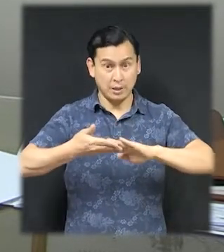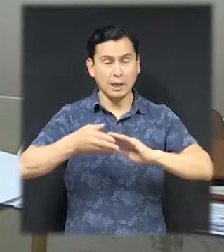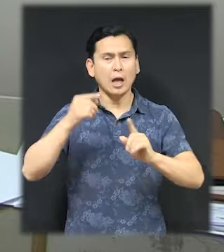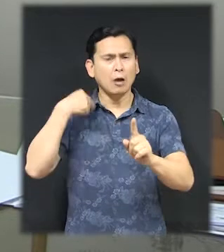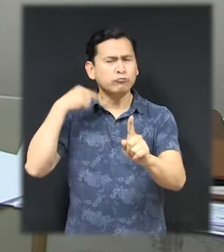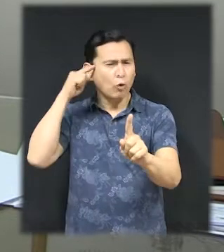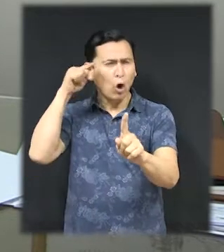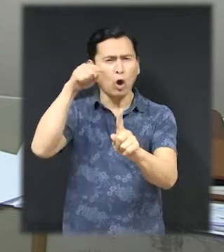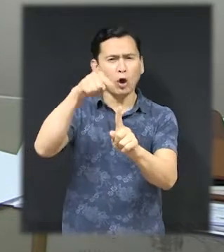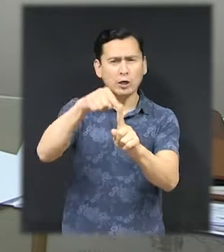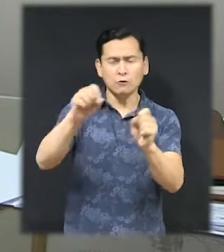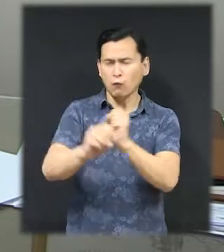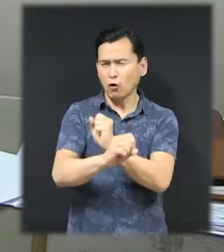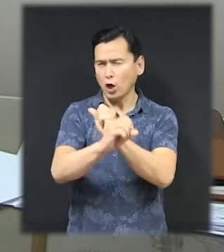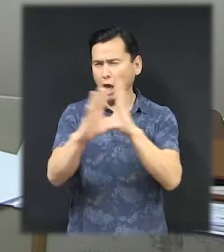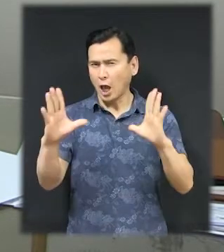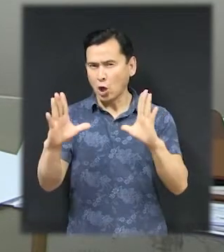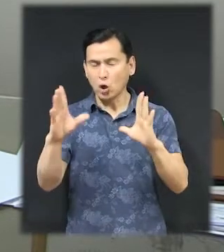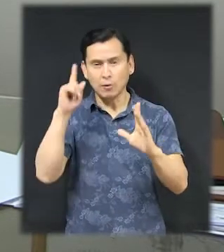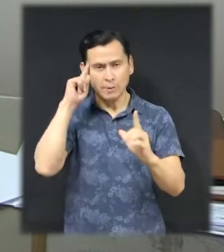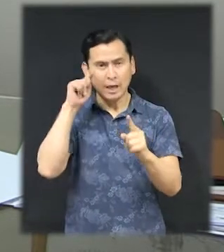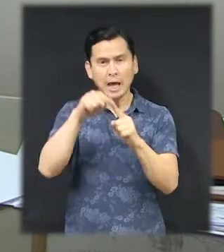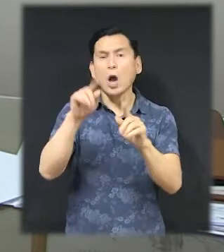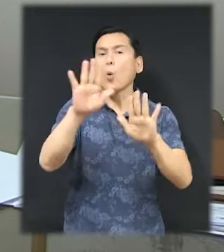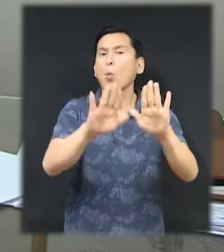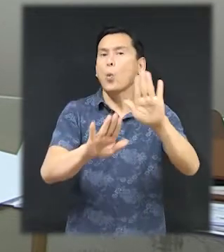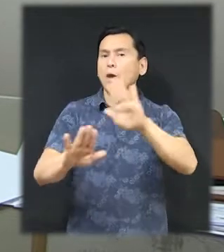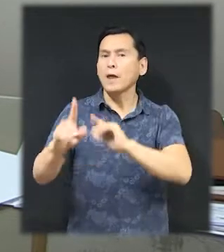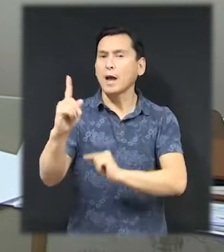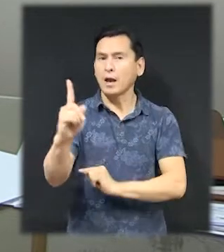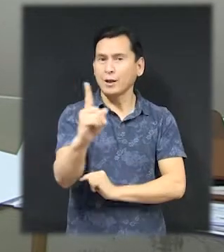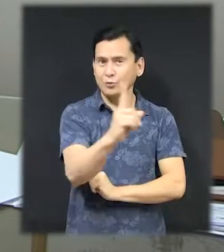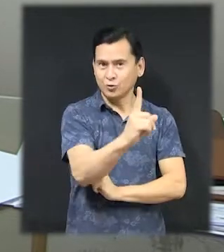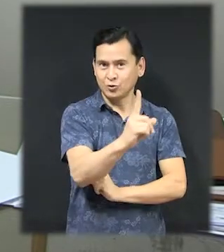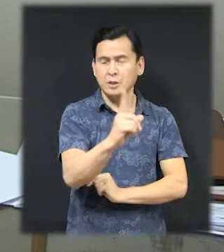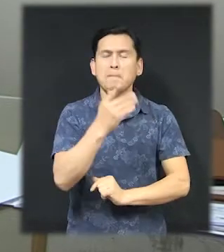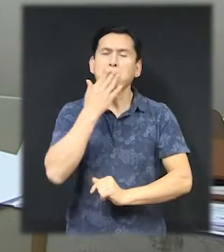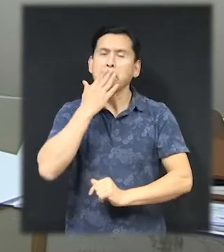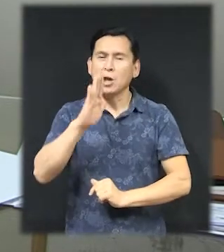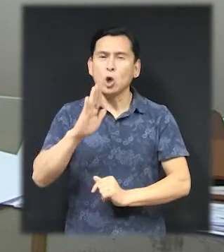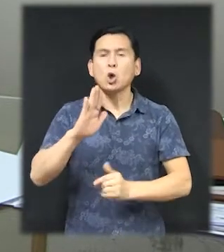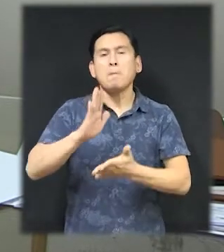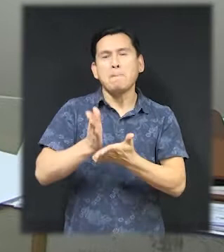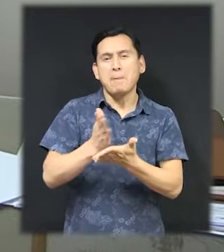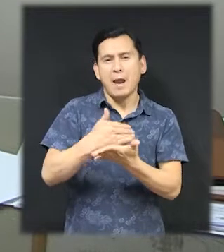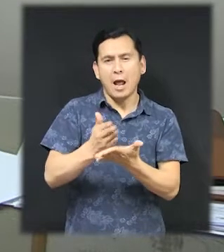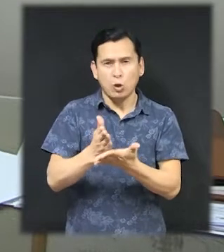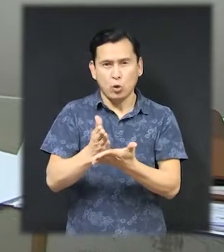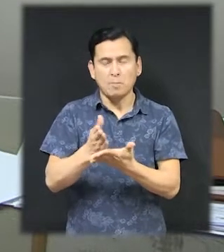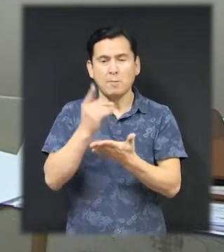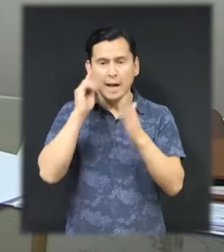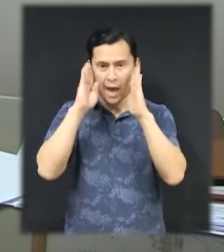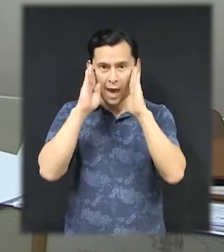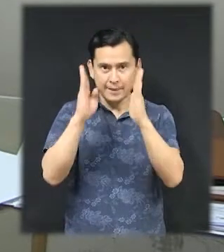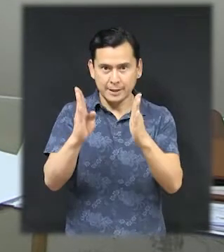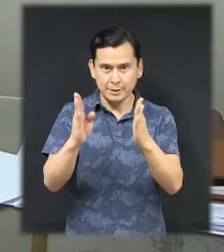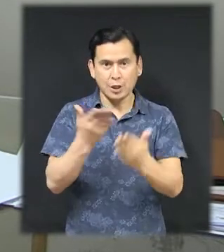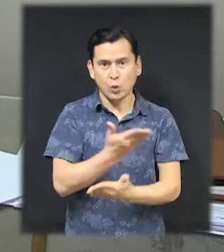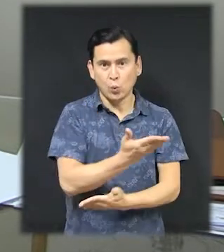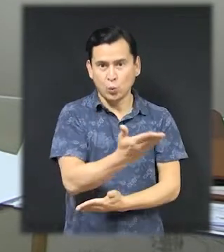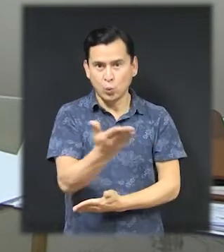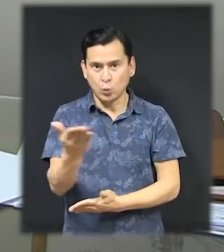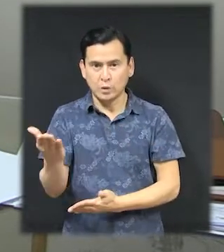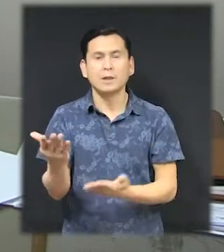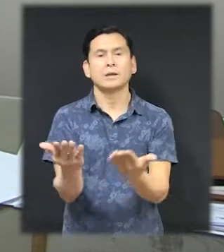el objetivo y el claro propósito de protegerles y poder estar mejor preparados para atender los requerimientos